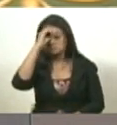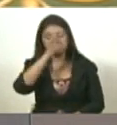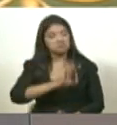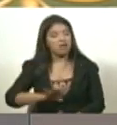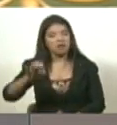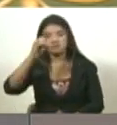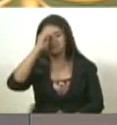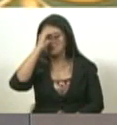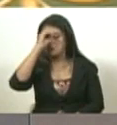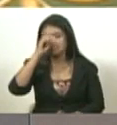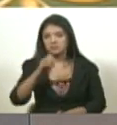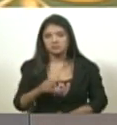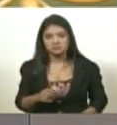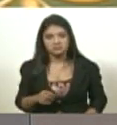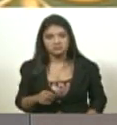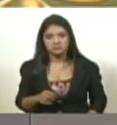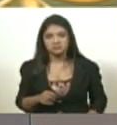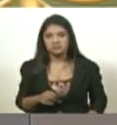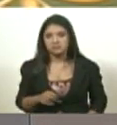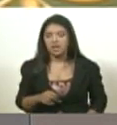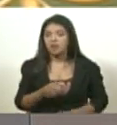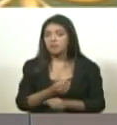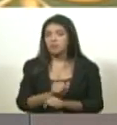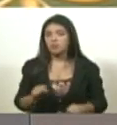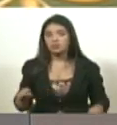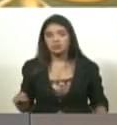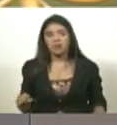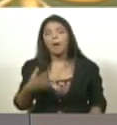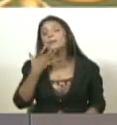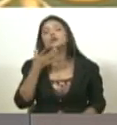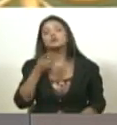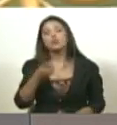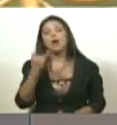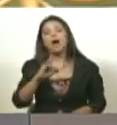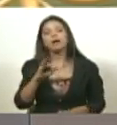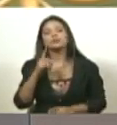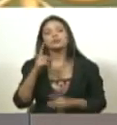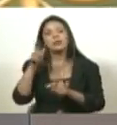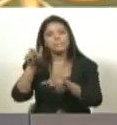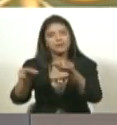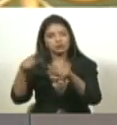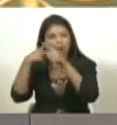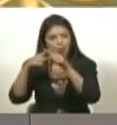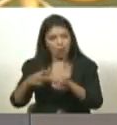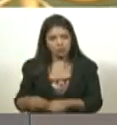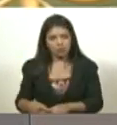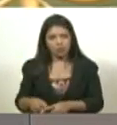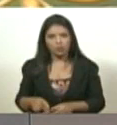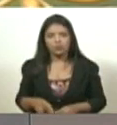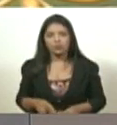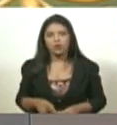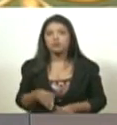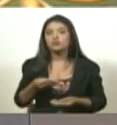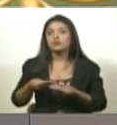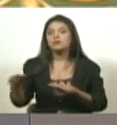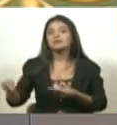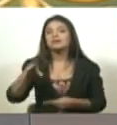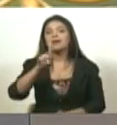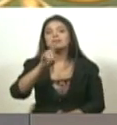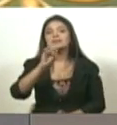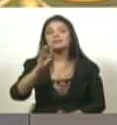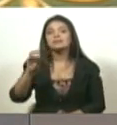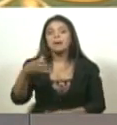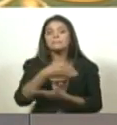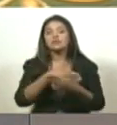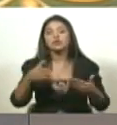sabrá. Imposible. Si usted tiene un contador y usted le dio 100 millones de bolívares